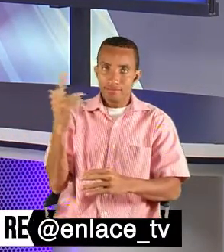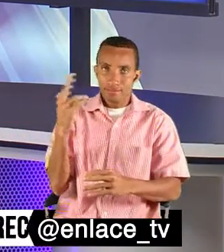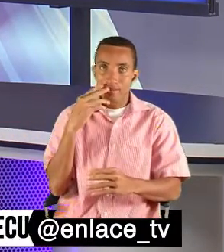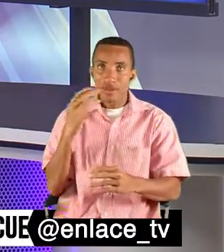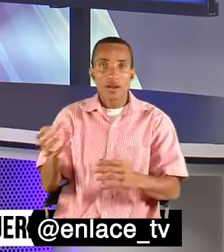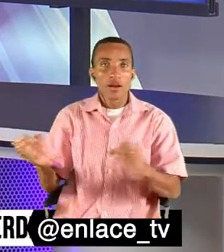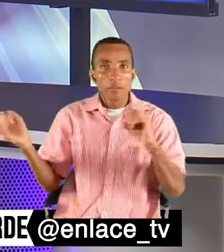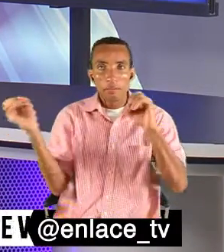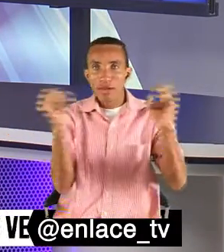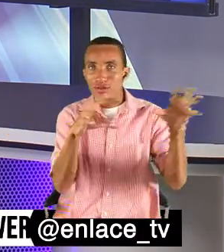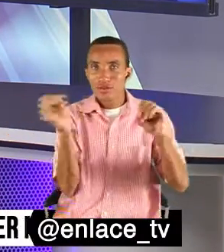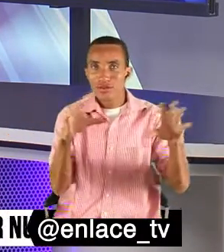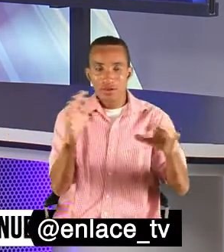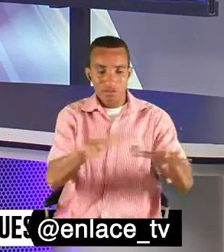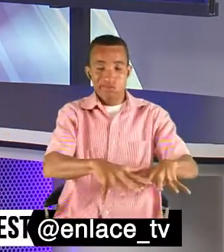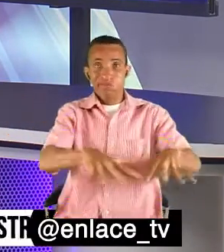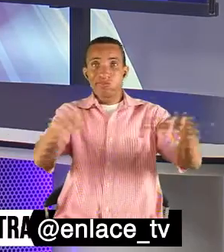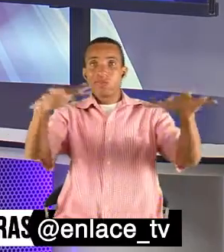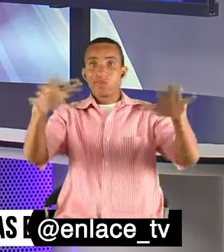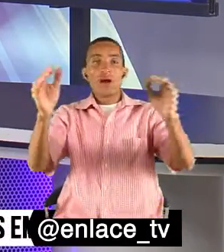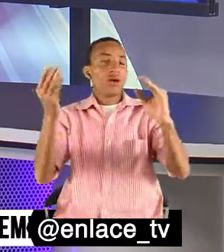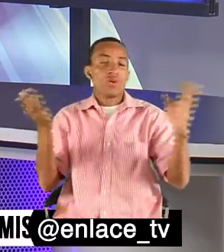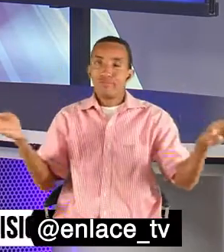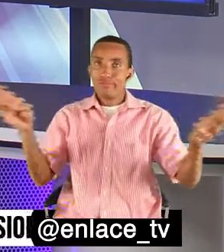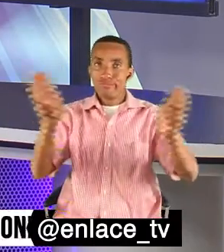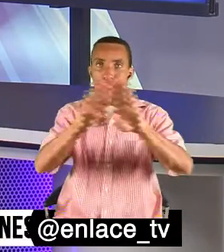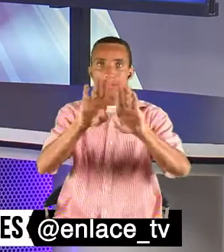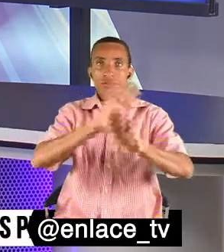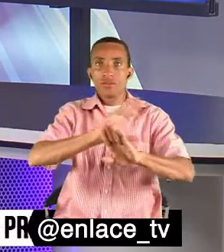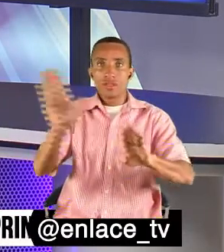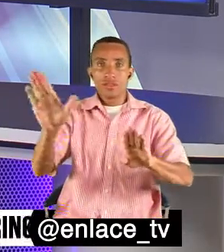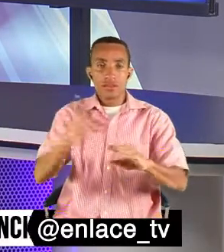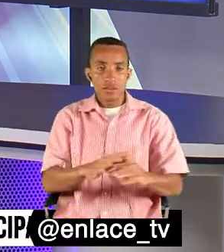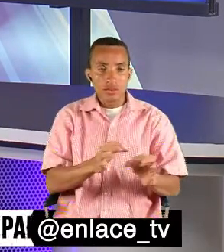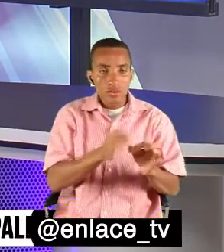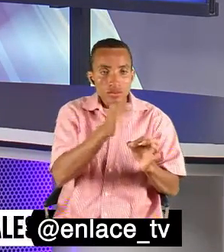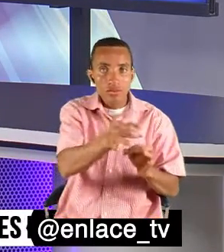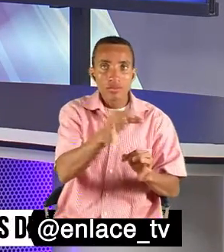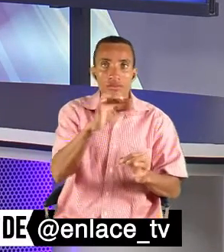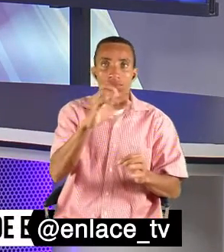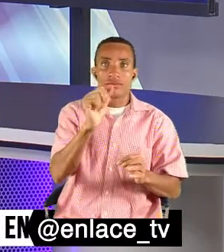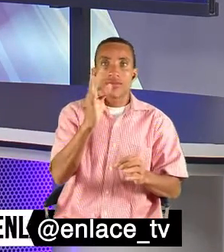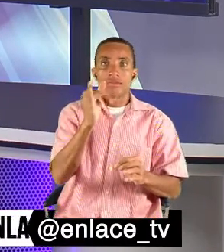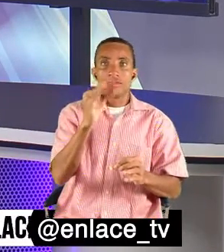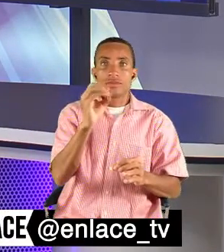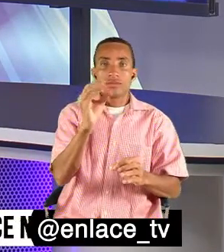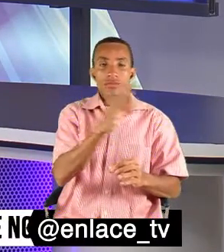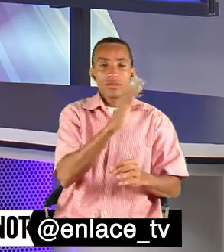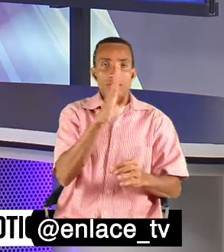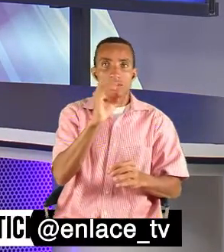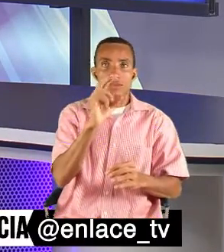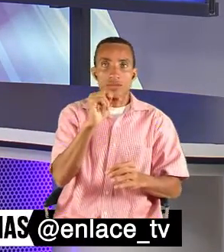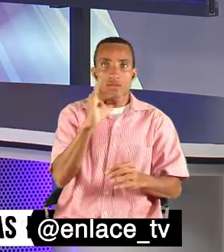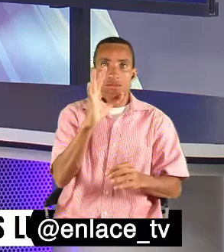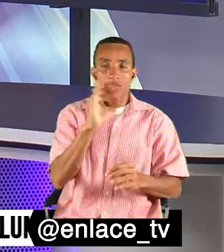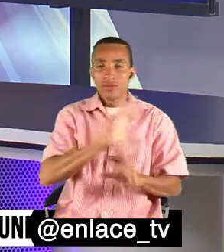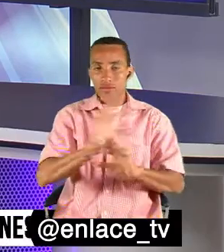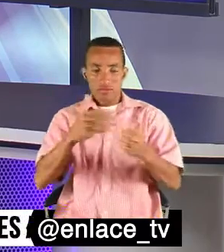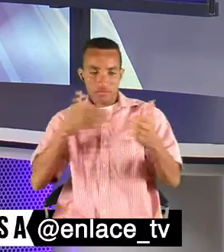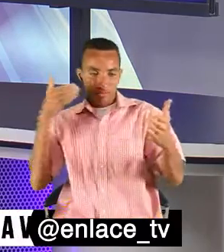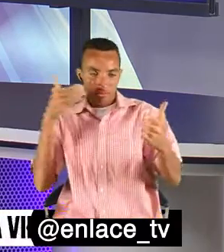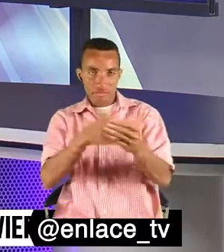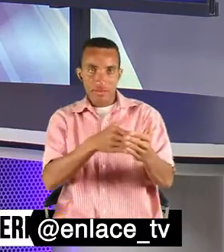provisional del relleno sanitario ubicado en el sector de Patio Bonito. El anuncio se da en respuesta a una demanda interpuesta ante